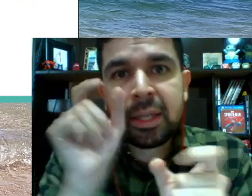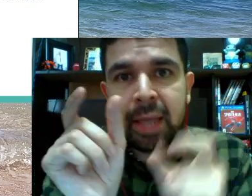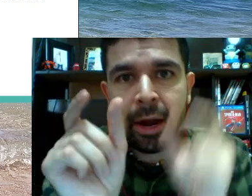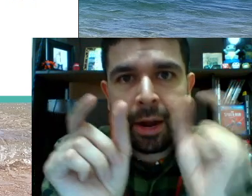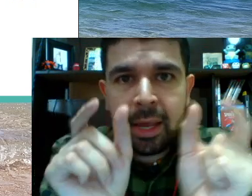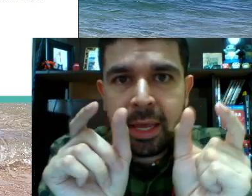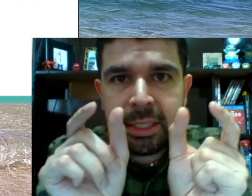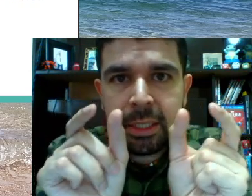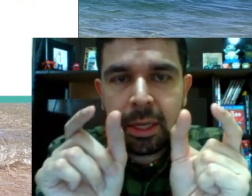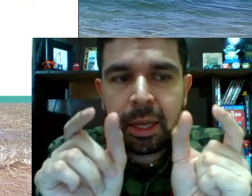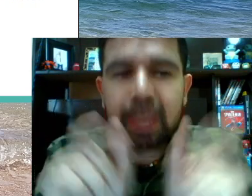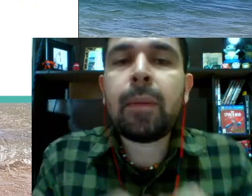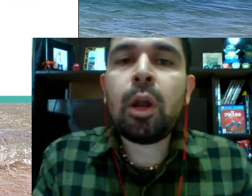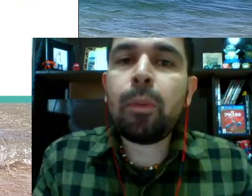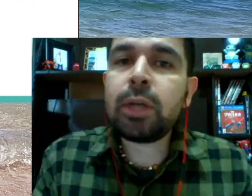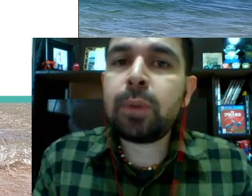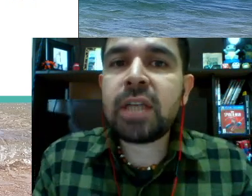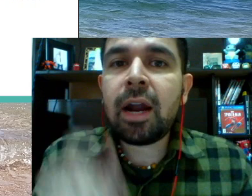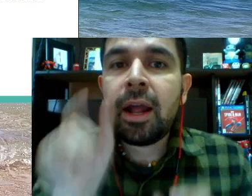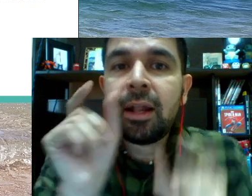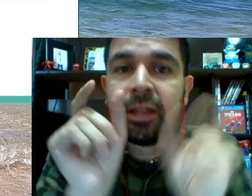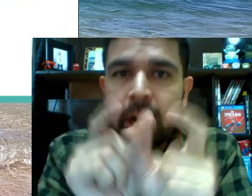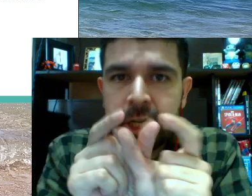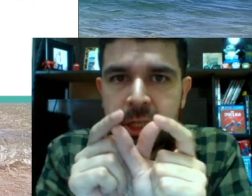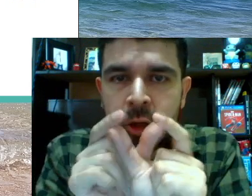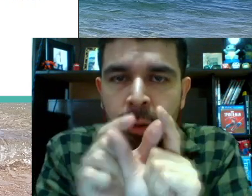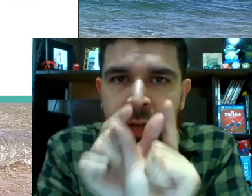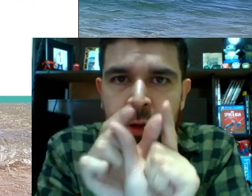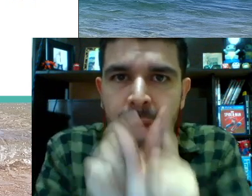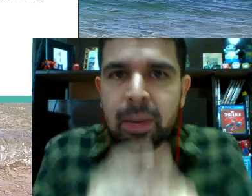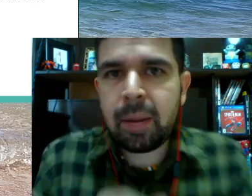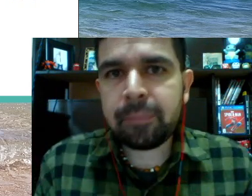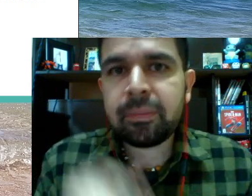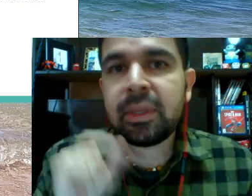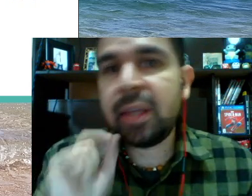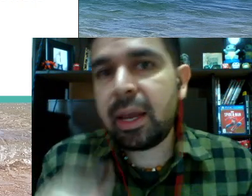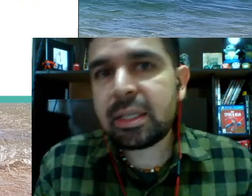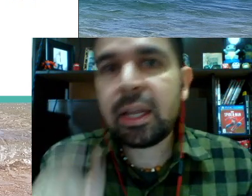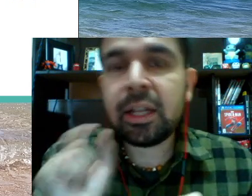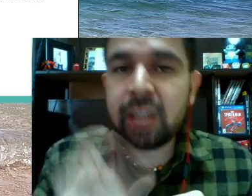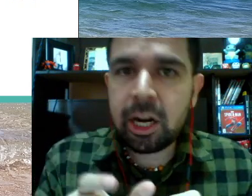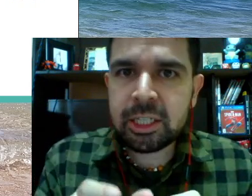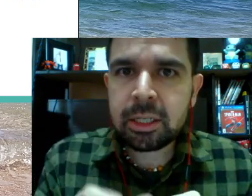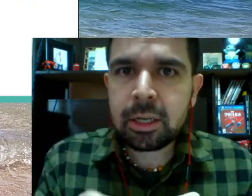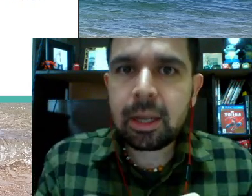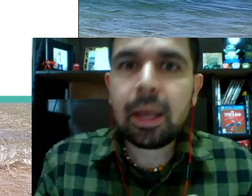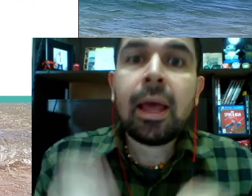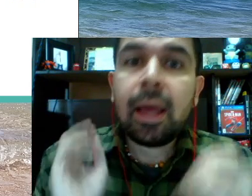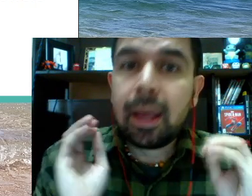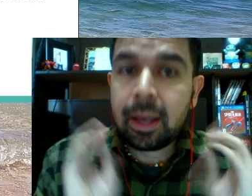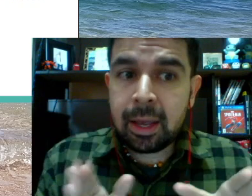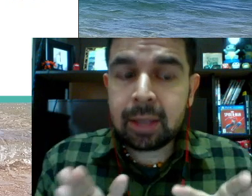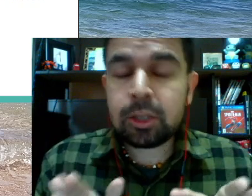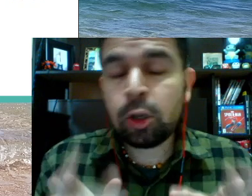there is y también lo puedes pronunciar verse como una sola palabra there is the years